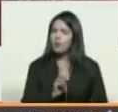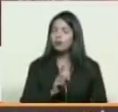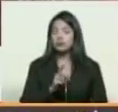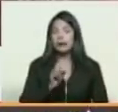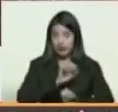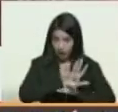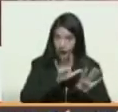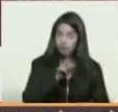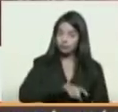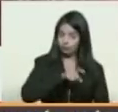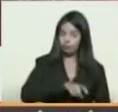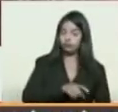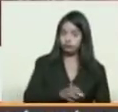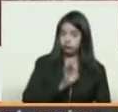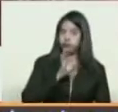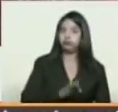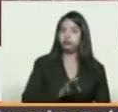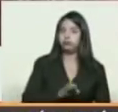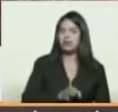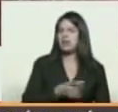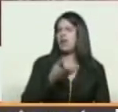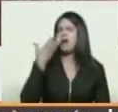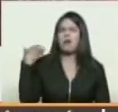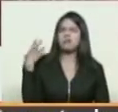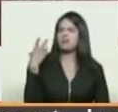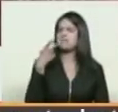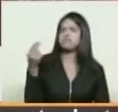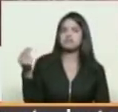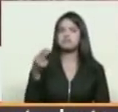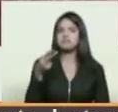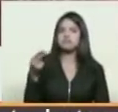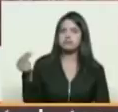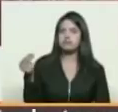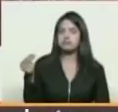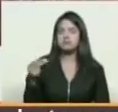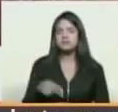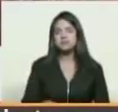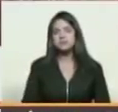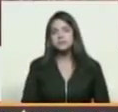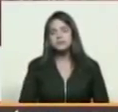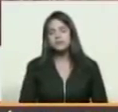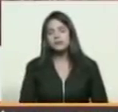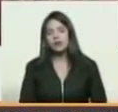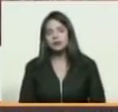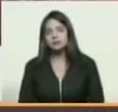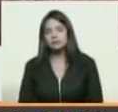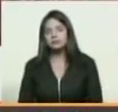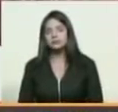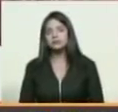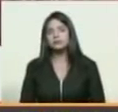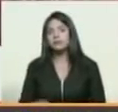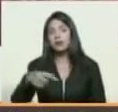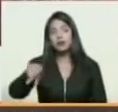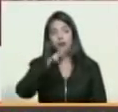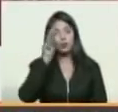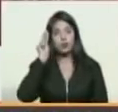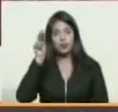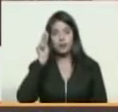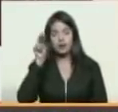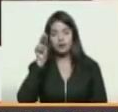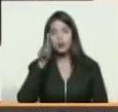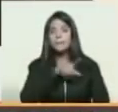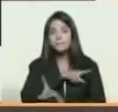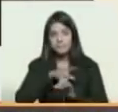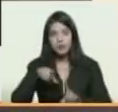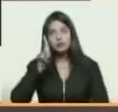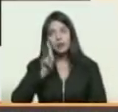necesarias y absolutamente negadas en aquella época de oscurantismo para el magisterio venezolano, sino